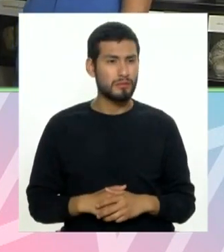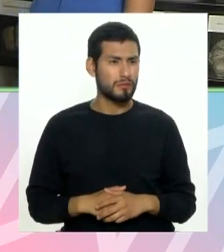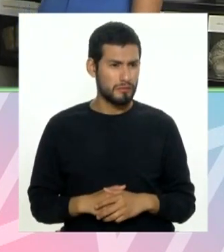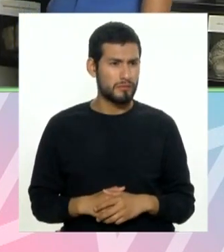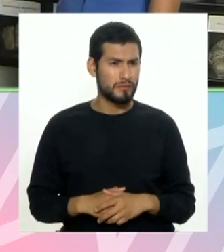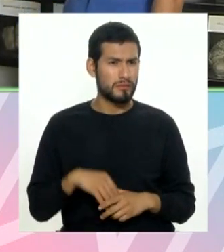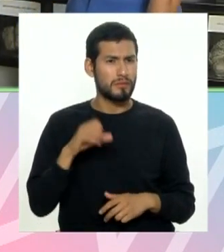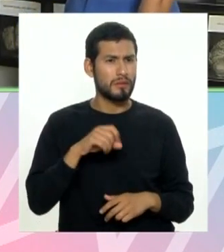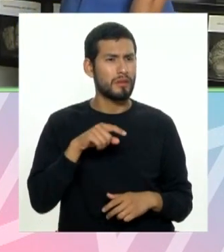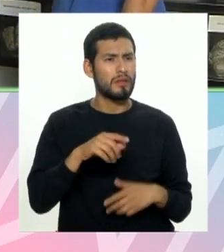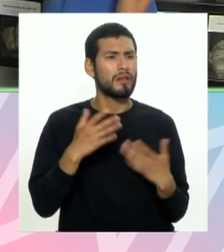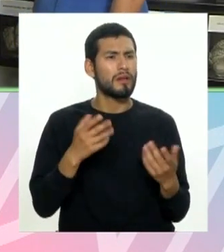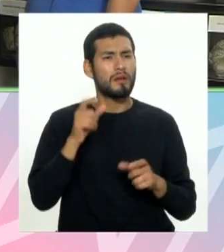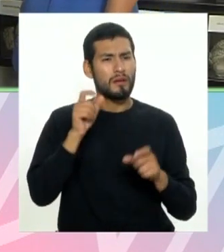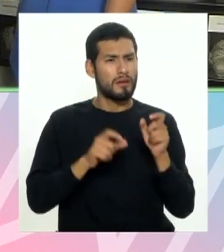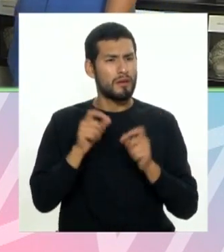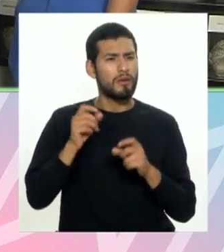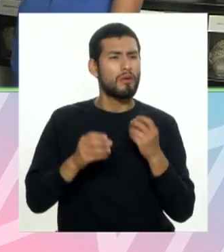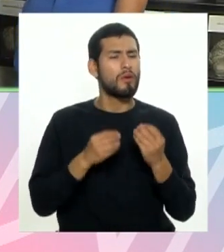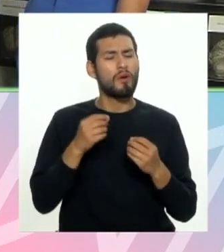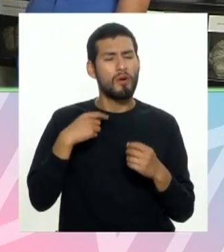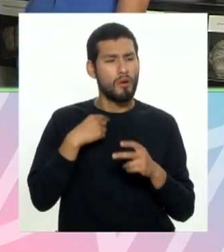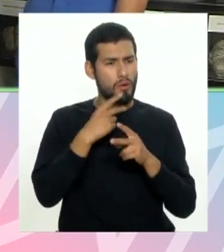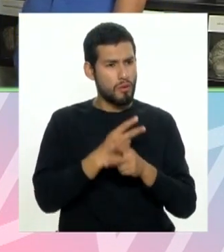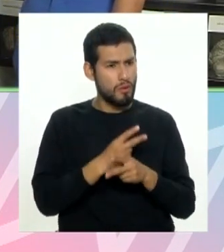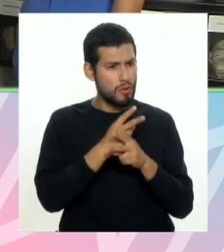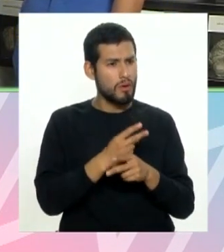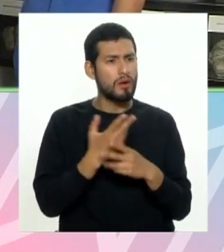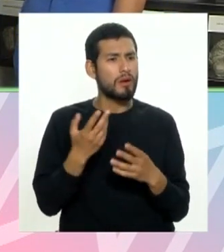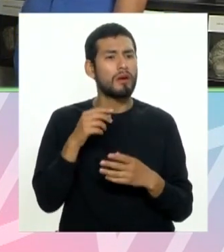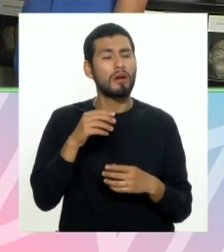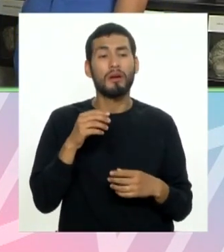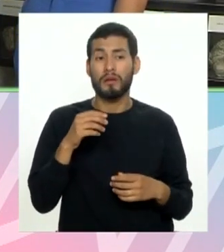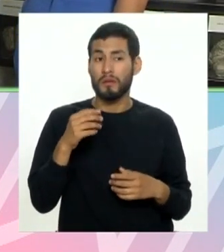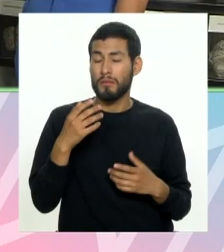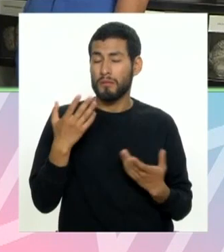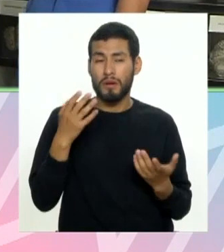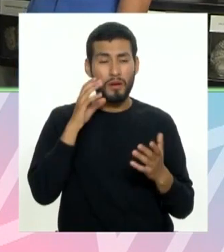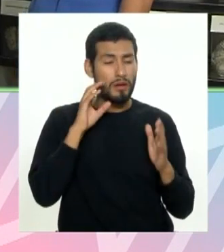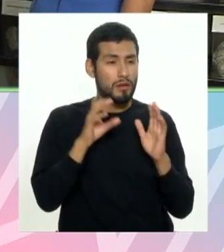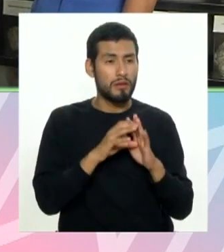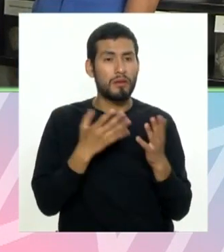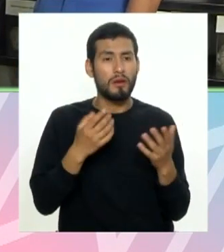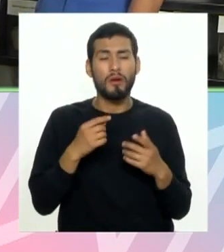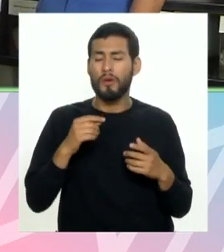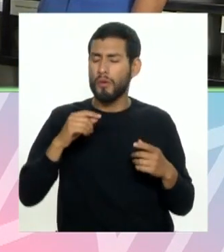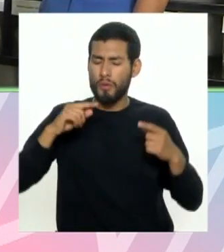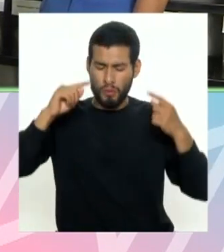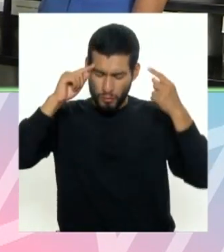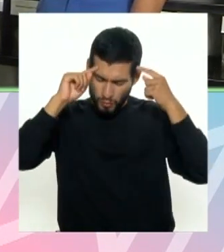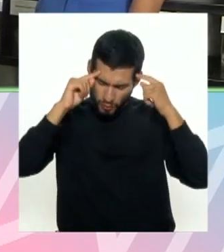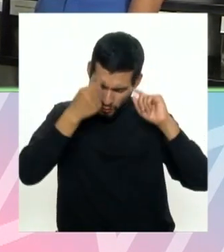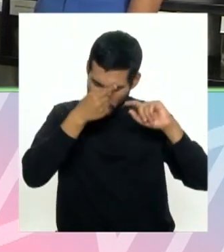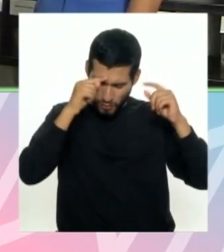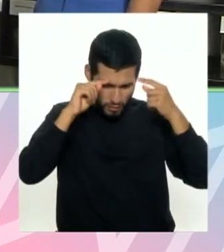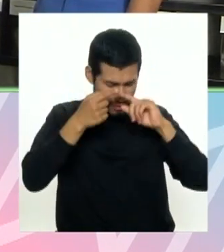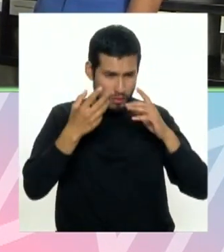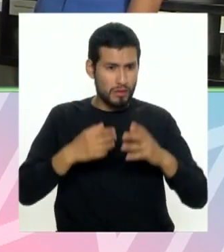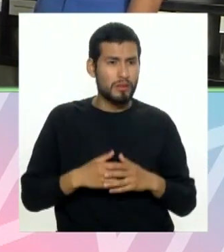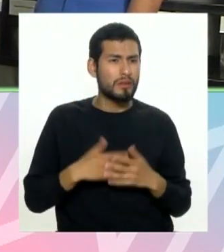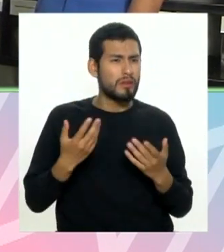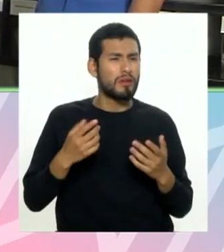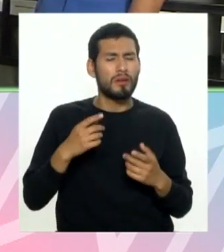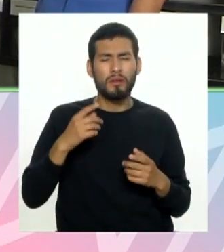se explica un poco a las personas cómo deben de cuidarse, sobre todo si tienen, por ejemplo, dolores de cabeza todo el tiempo, si